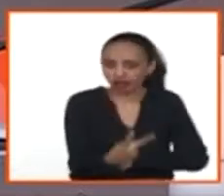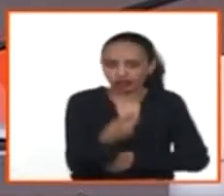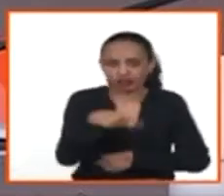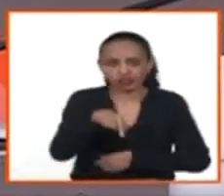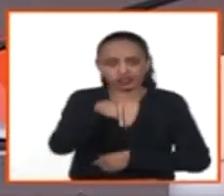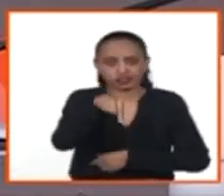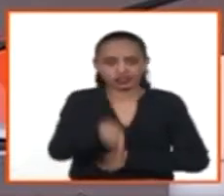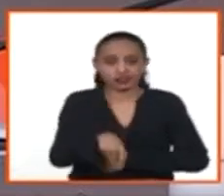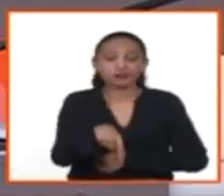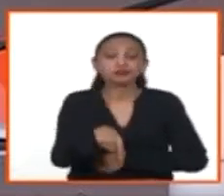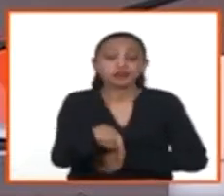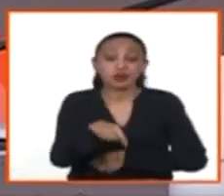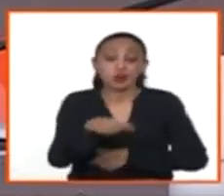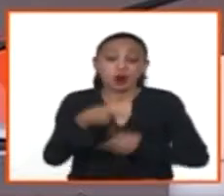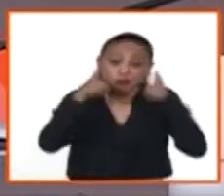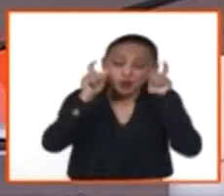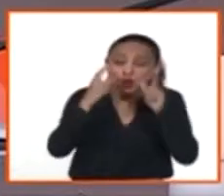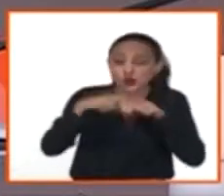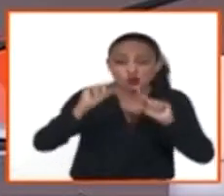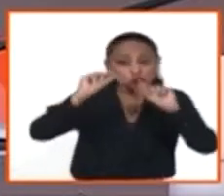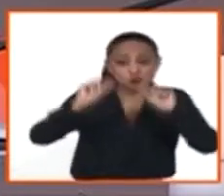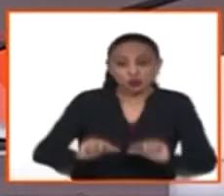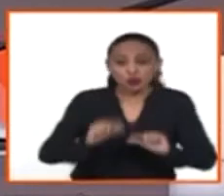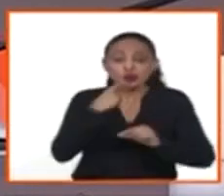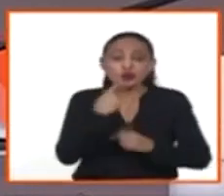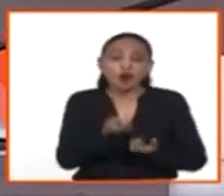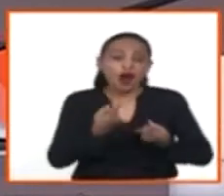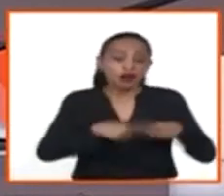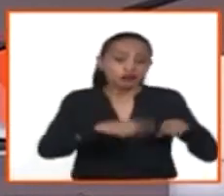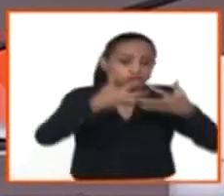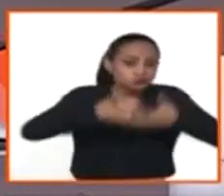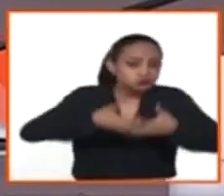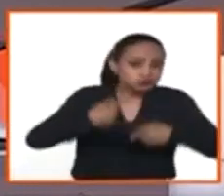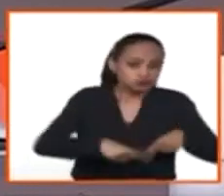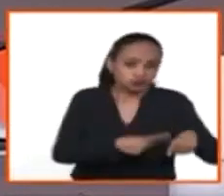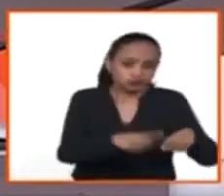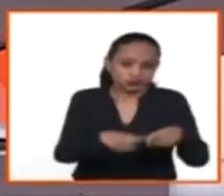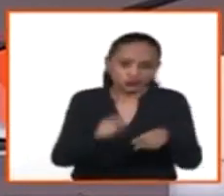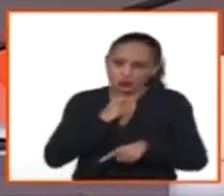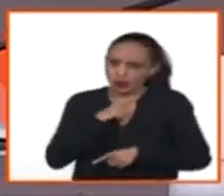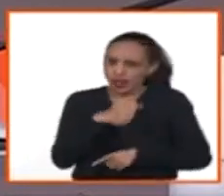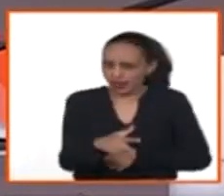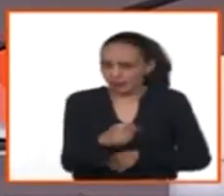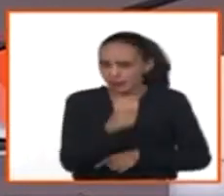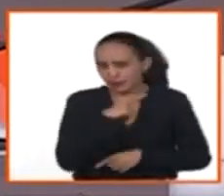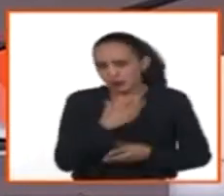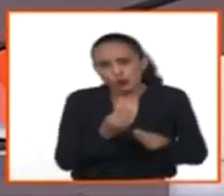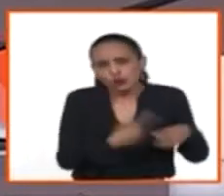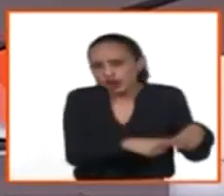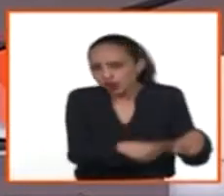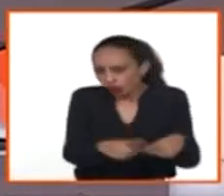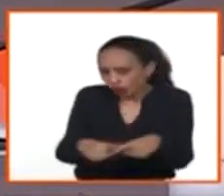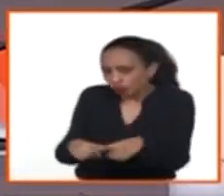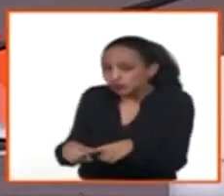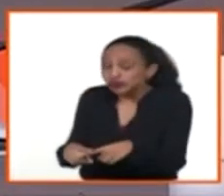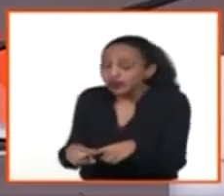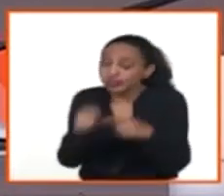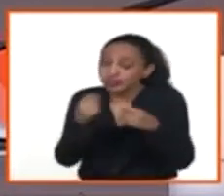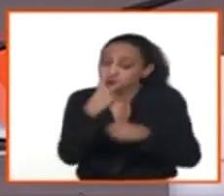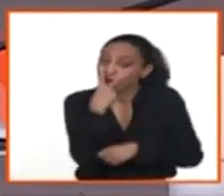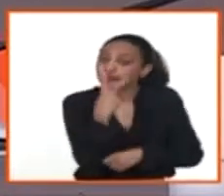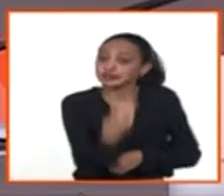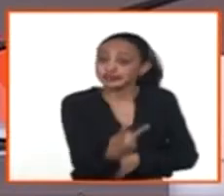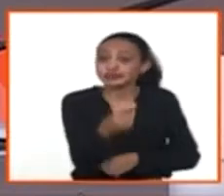bajos en términos de producción y de productividad. Es uno de los ejemplos que él pone de las muchas cosas que hay que atender en